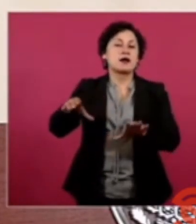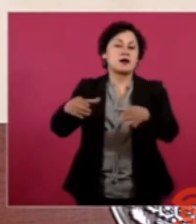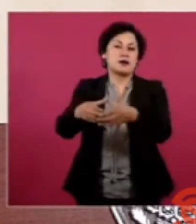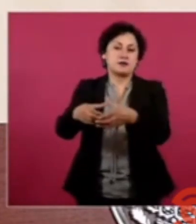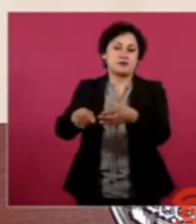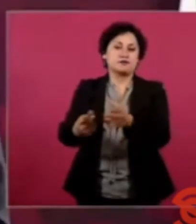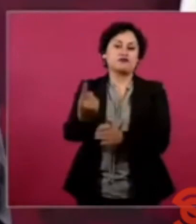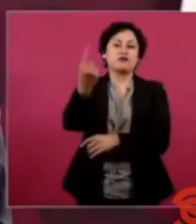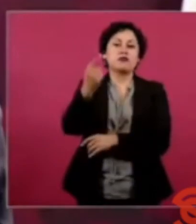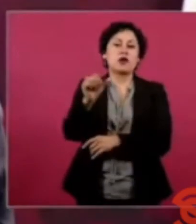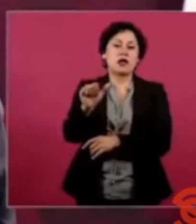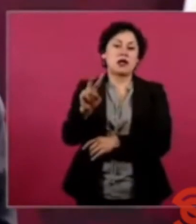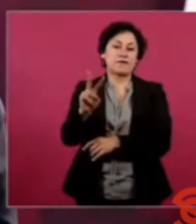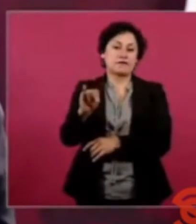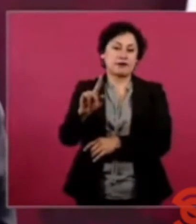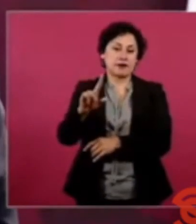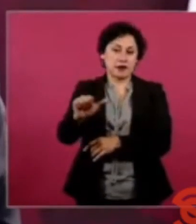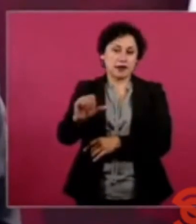la otra